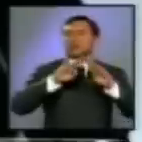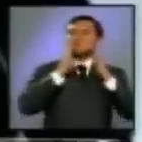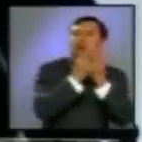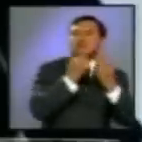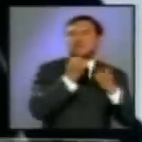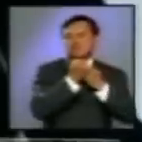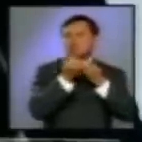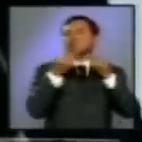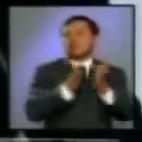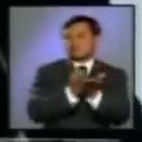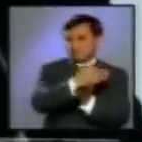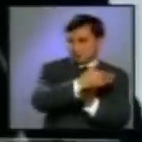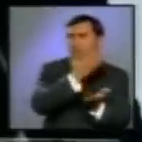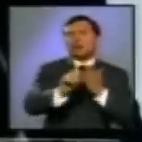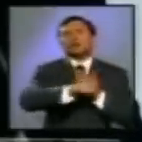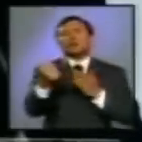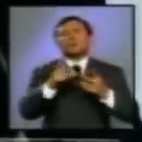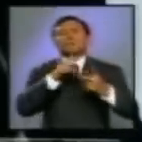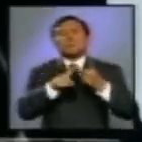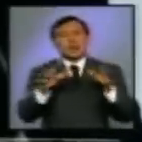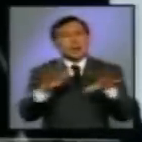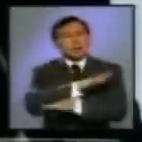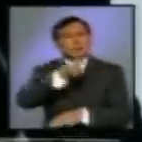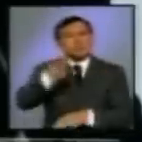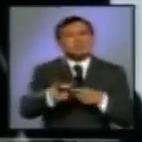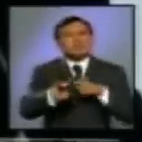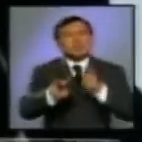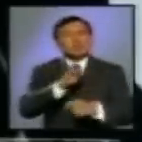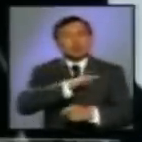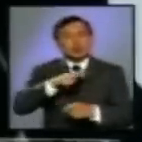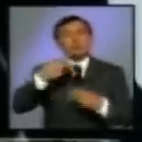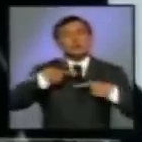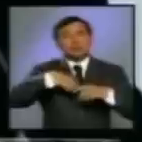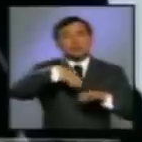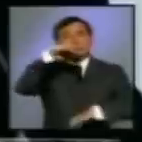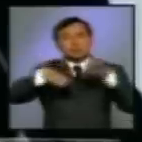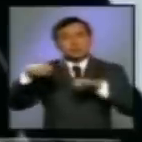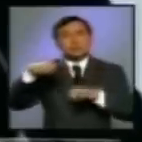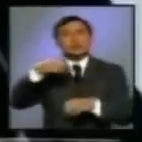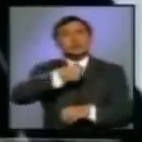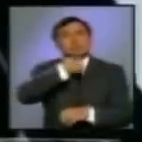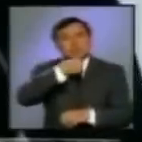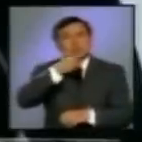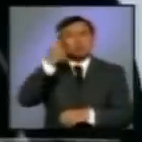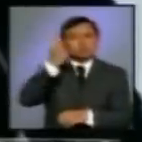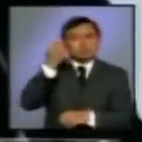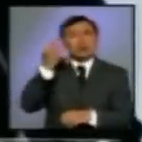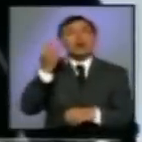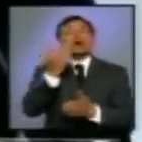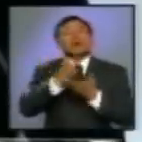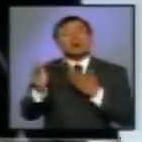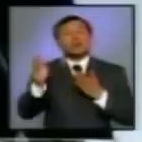es pensión para todos los adultos mayores, para personas con capacidades diferentes, es apoyar a madres